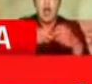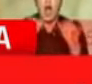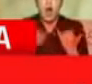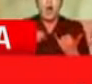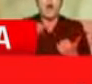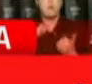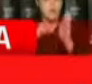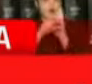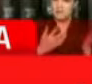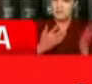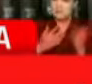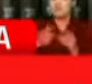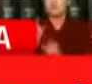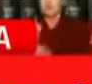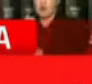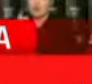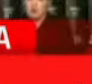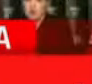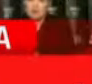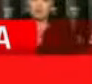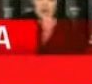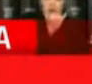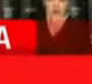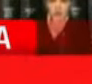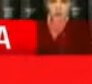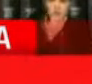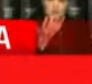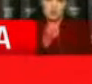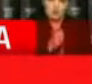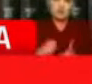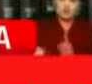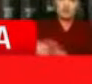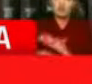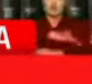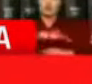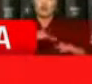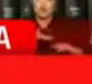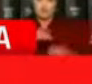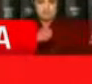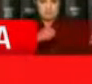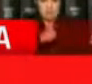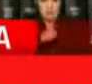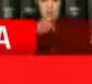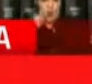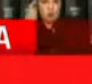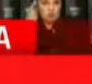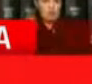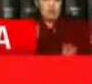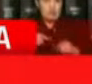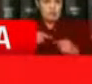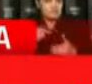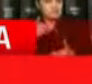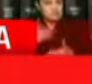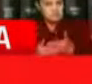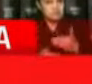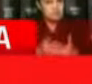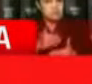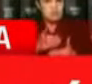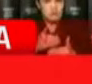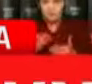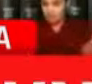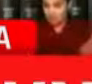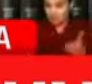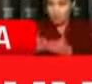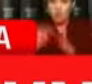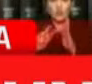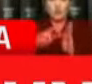embajador todavía continuaba en su cargo y aparentemente en buenas relaciones con el gobierno colombiano, pero claro, después de las declaraciones de Javier Milei,